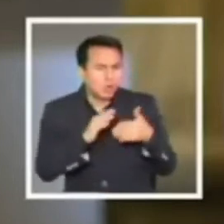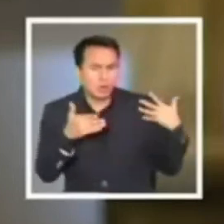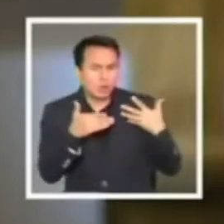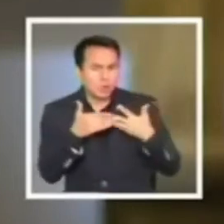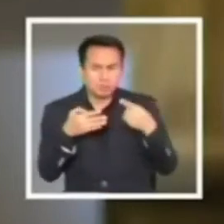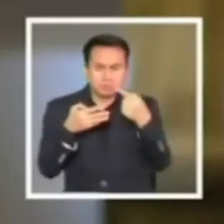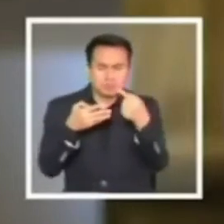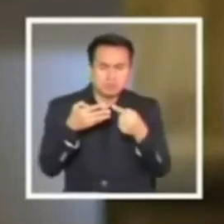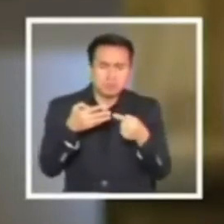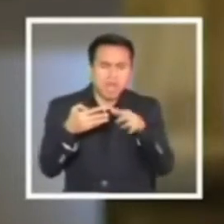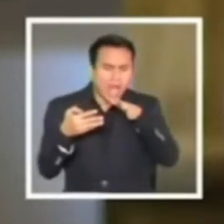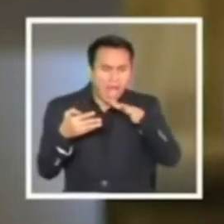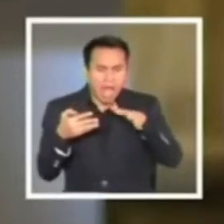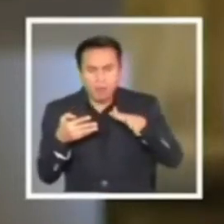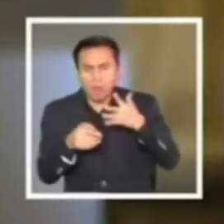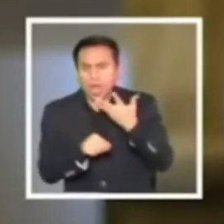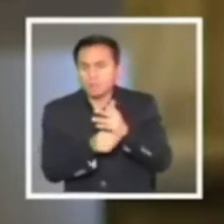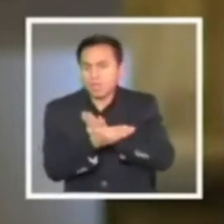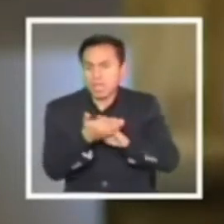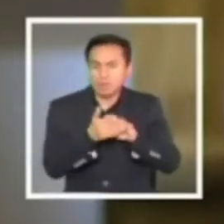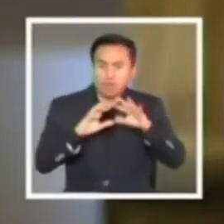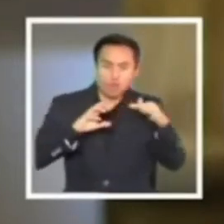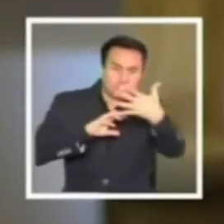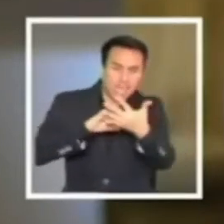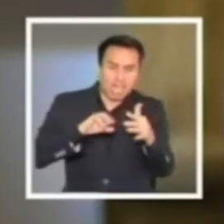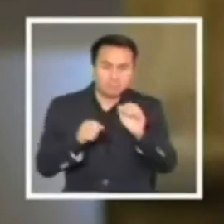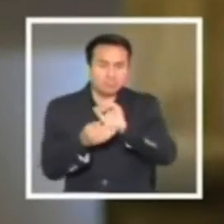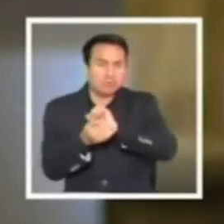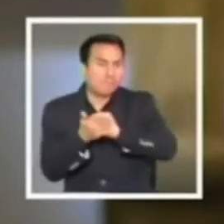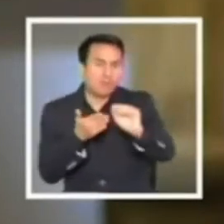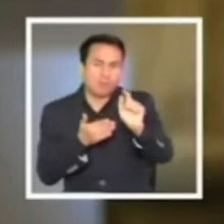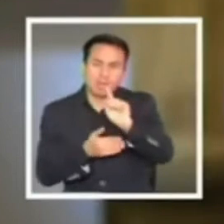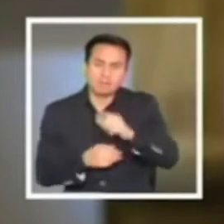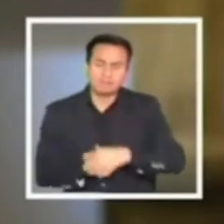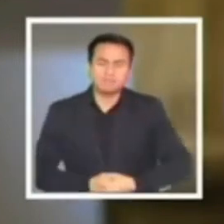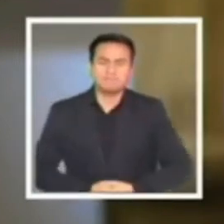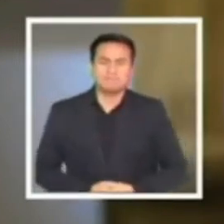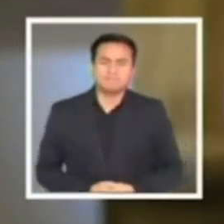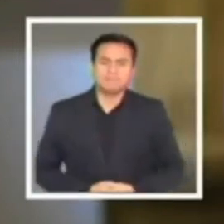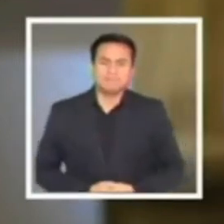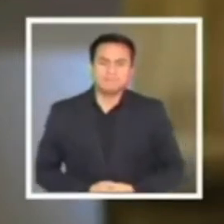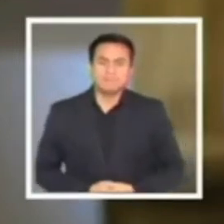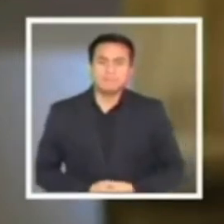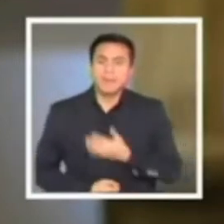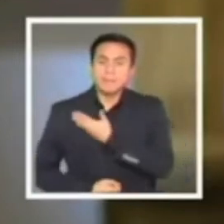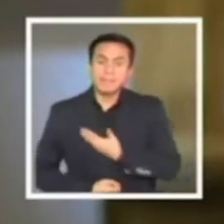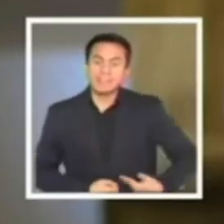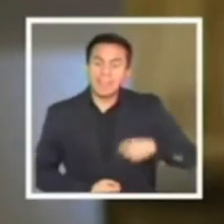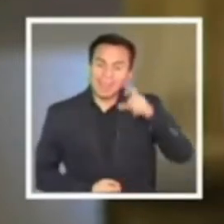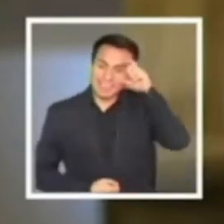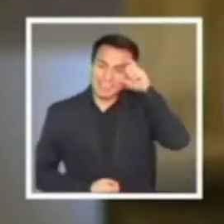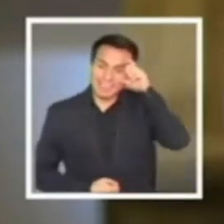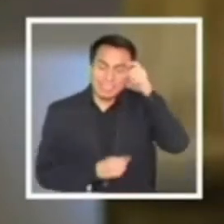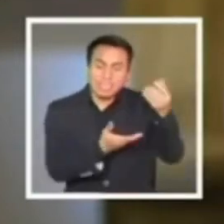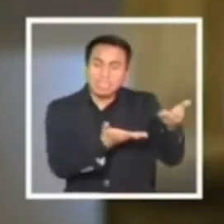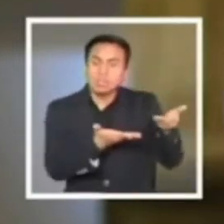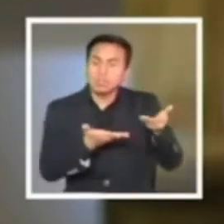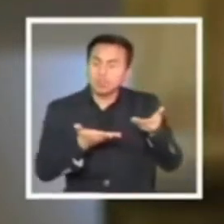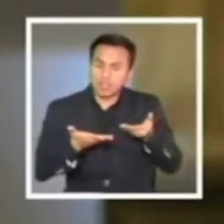con toda el agua de los océanos. El presidente Allende nos